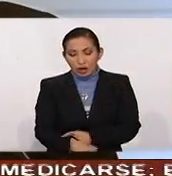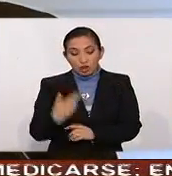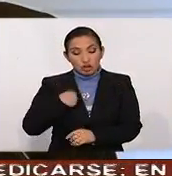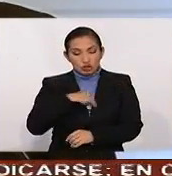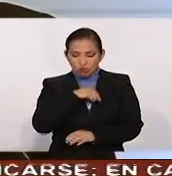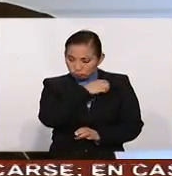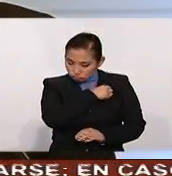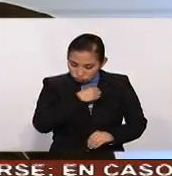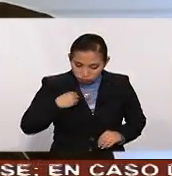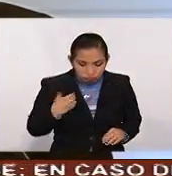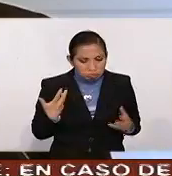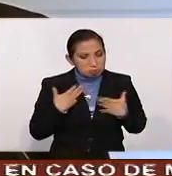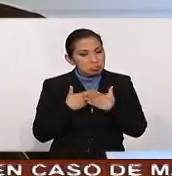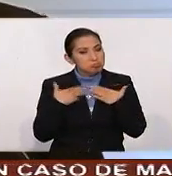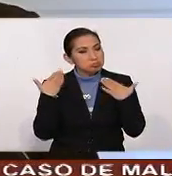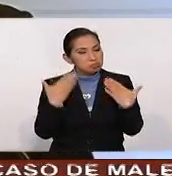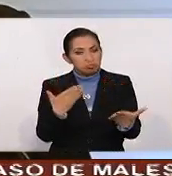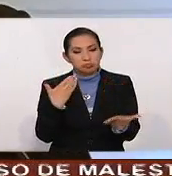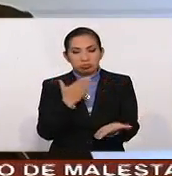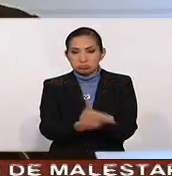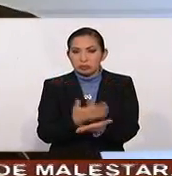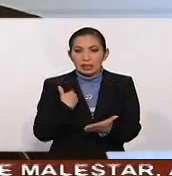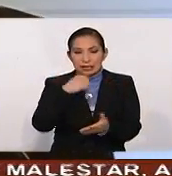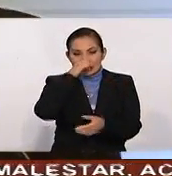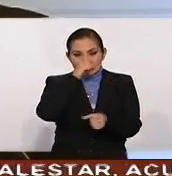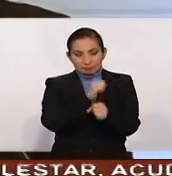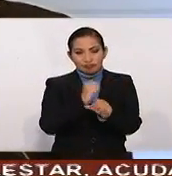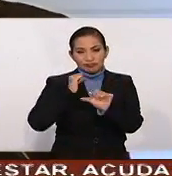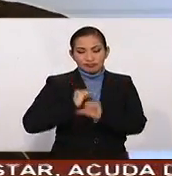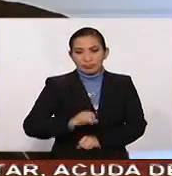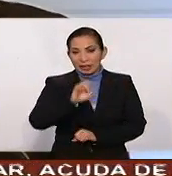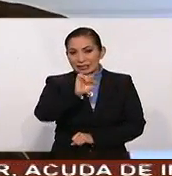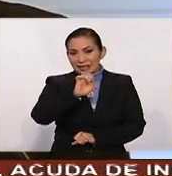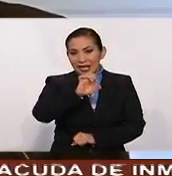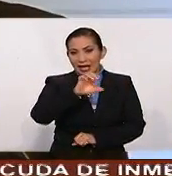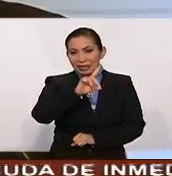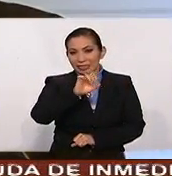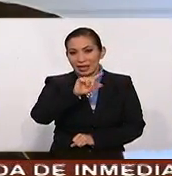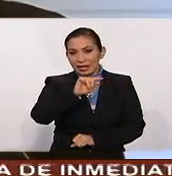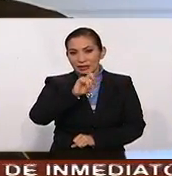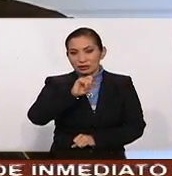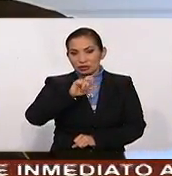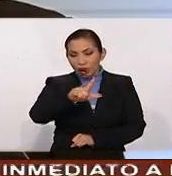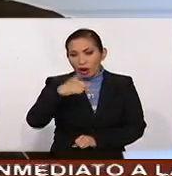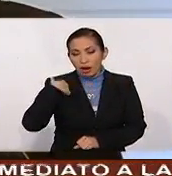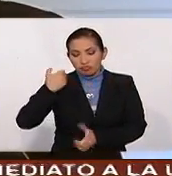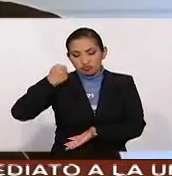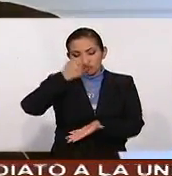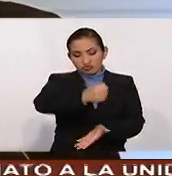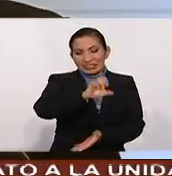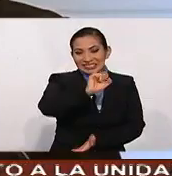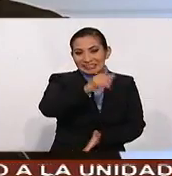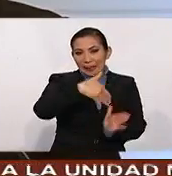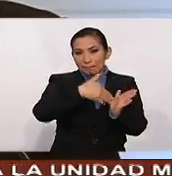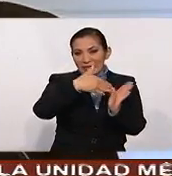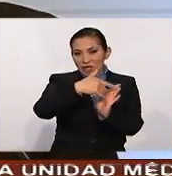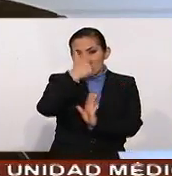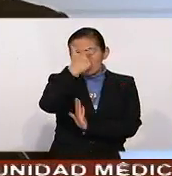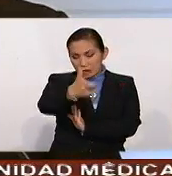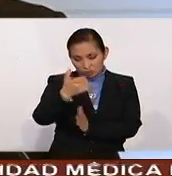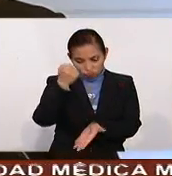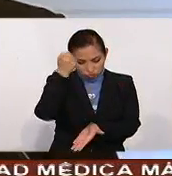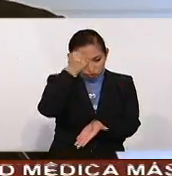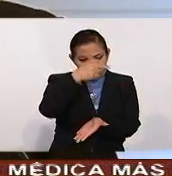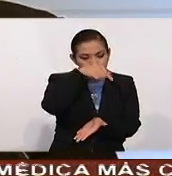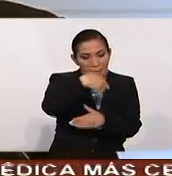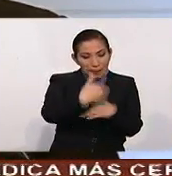estamos comprometiendo con la Secretaría y con el secretario Meade a invertir 60 millones de pesos